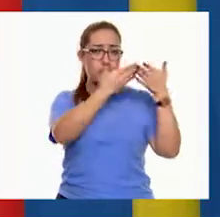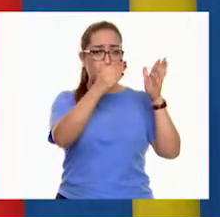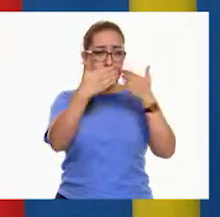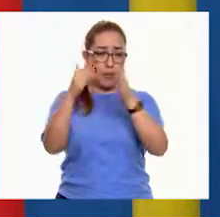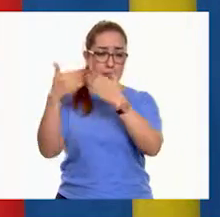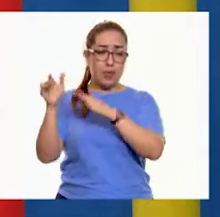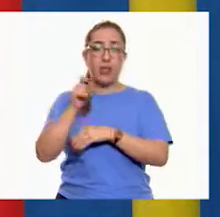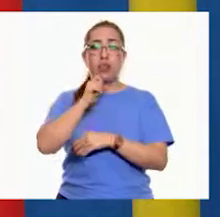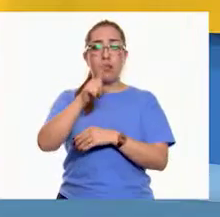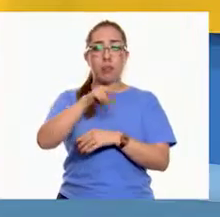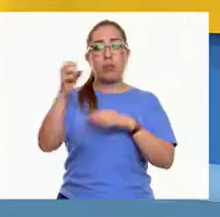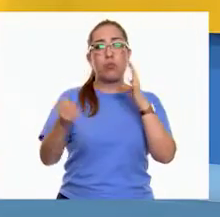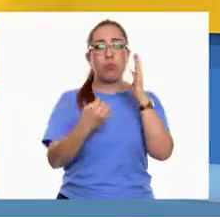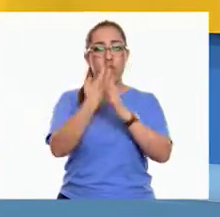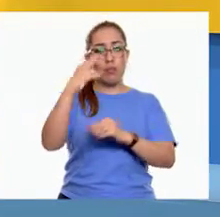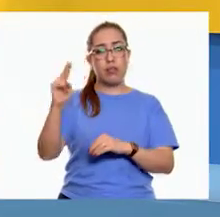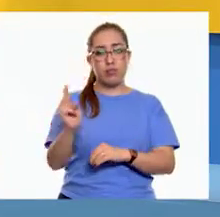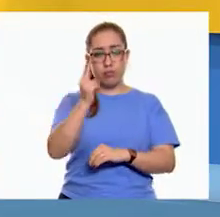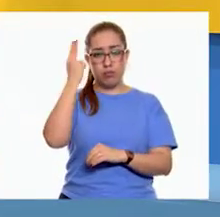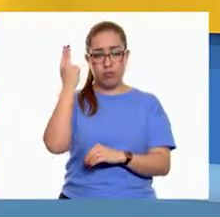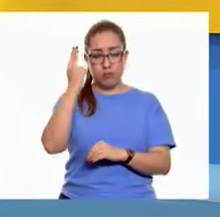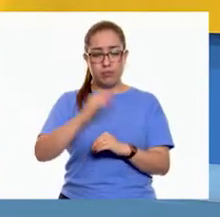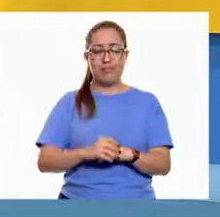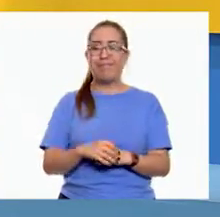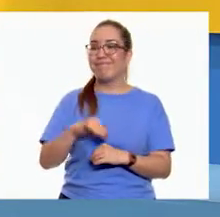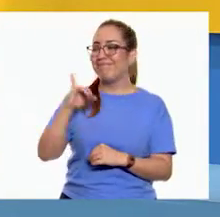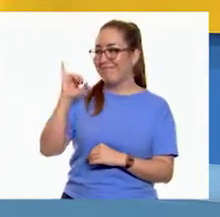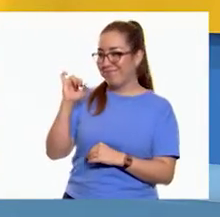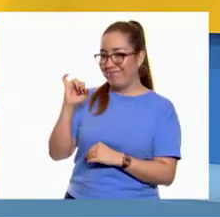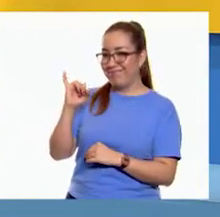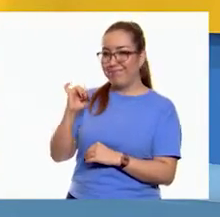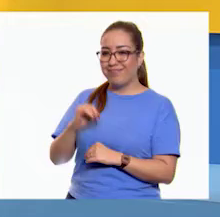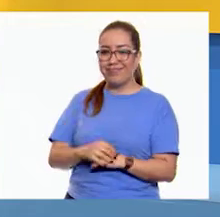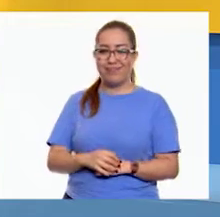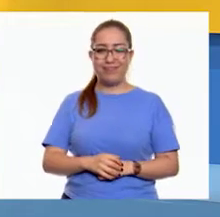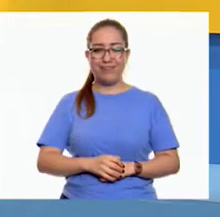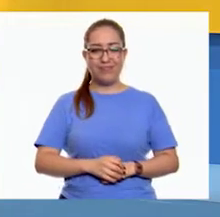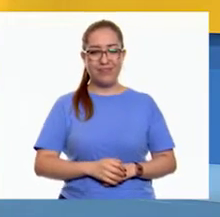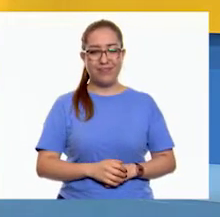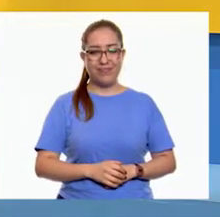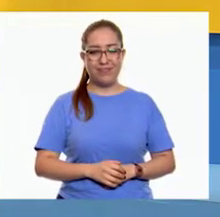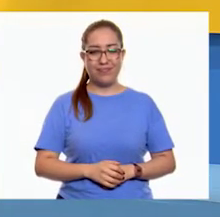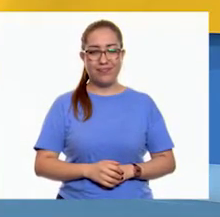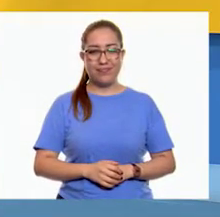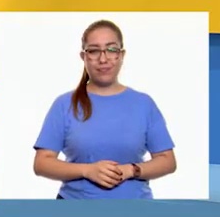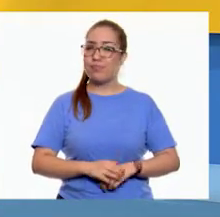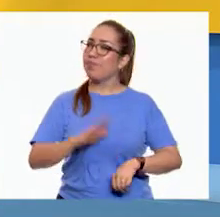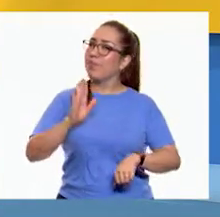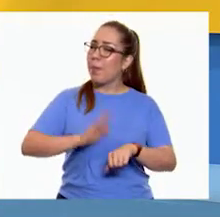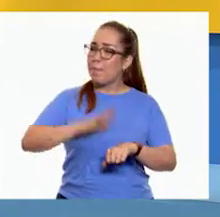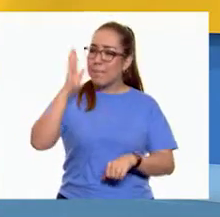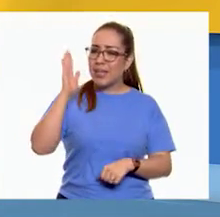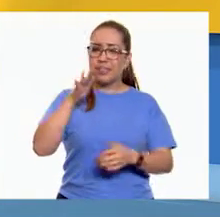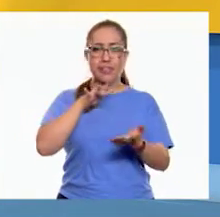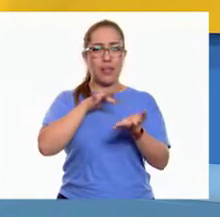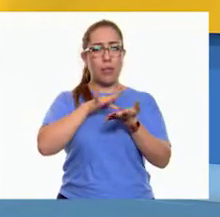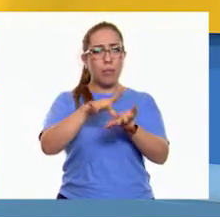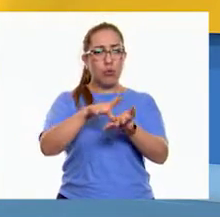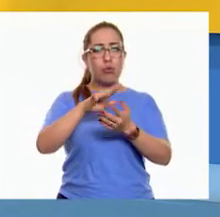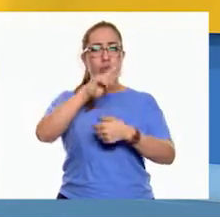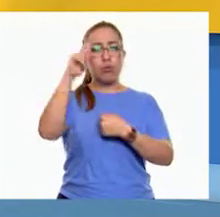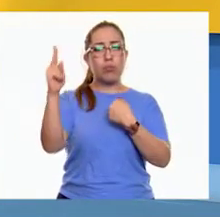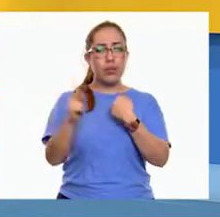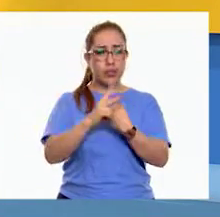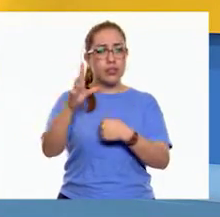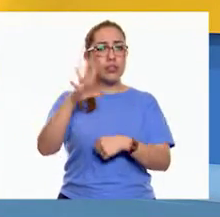de universidades. Sí, de hecho, una de las formas en las que más ha aportado al desarrollo del país también aparece en nuestra